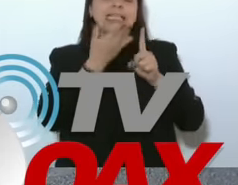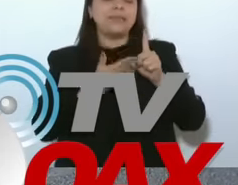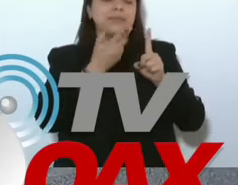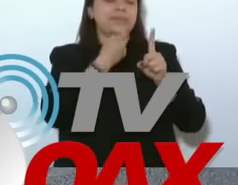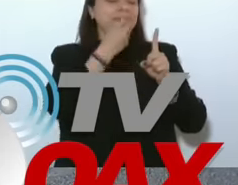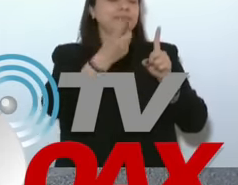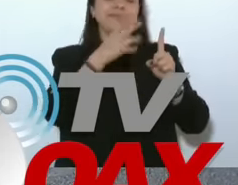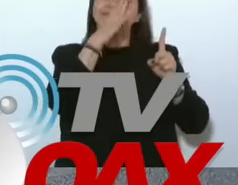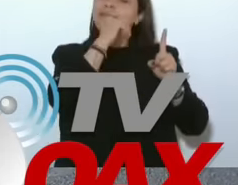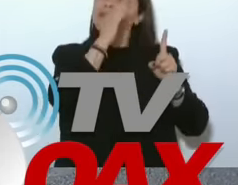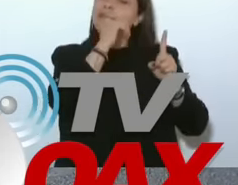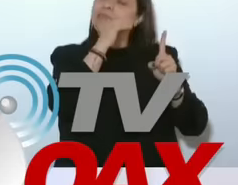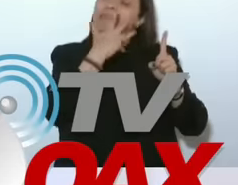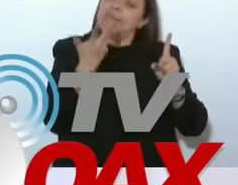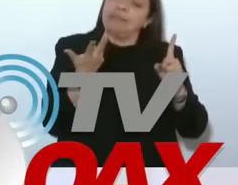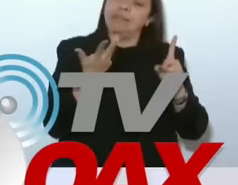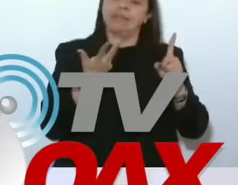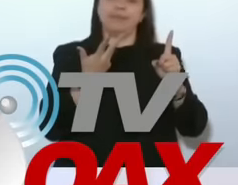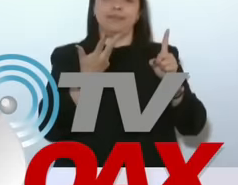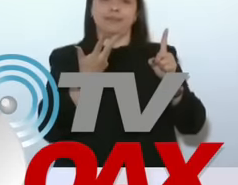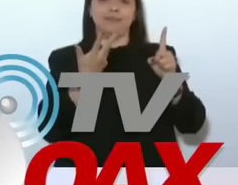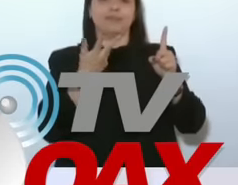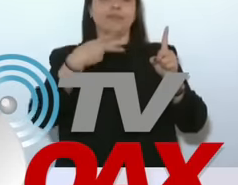cuestiones electorales, estuvo aquí